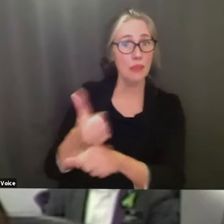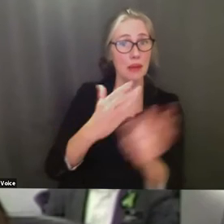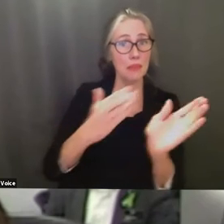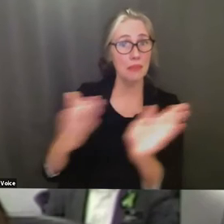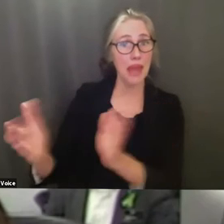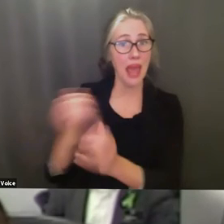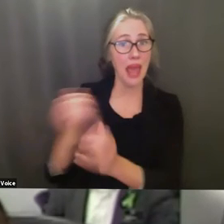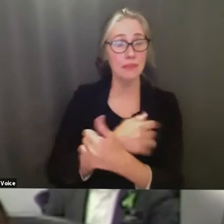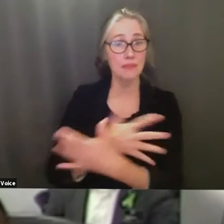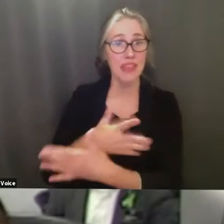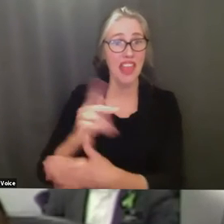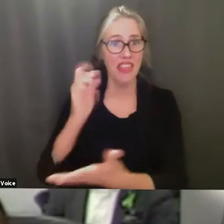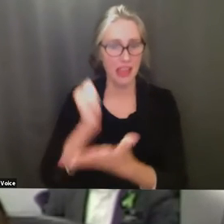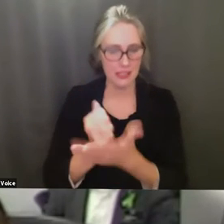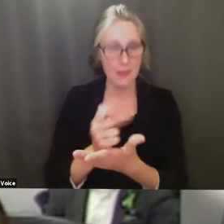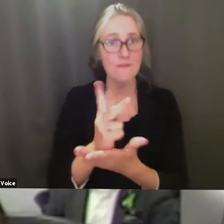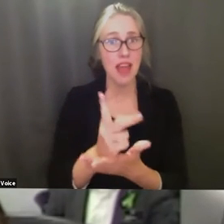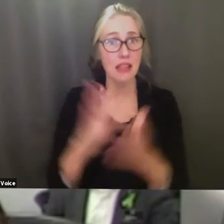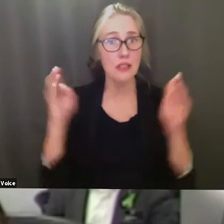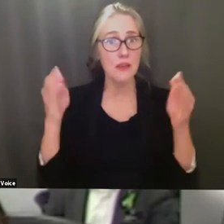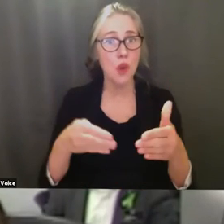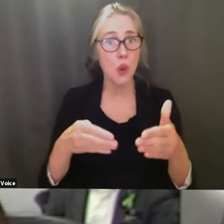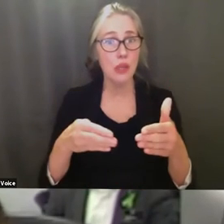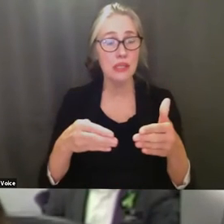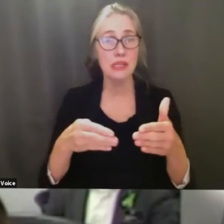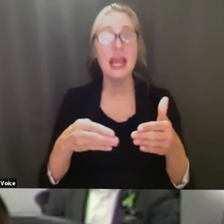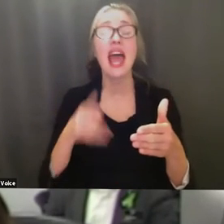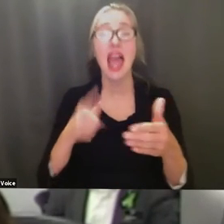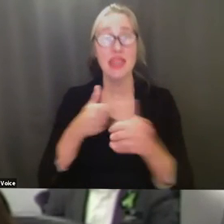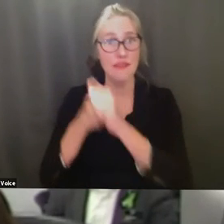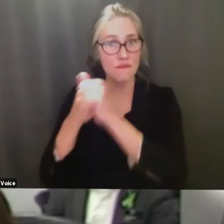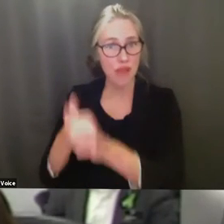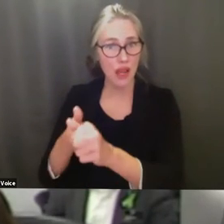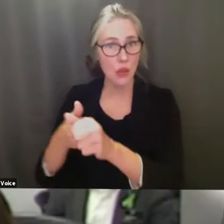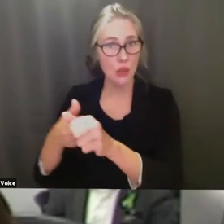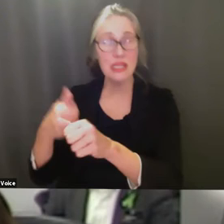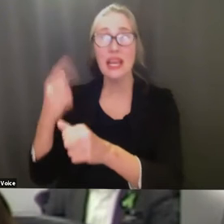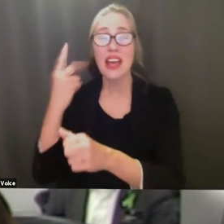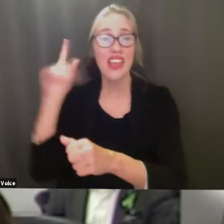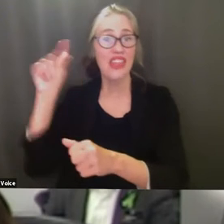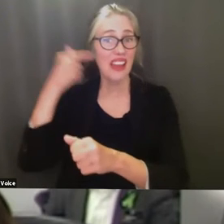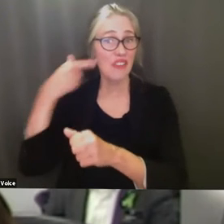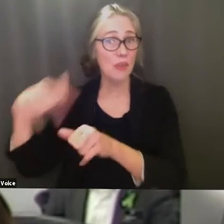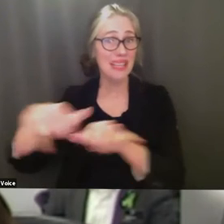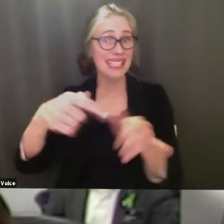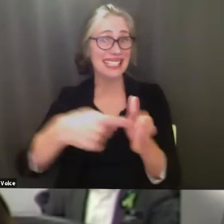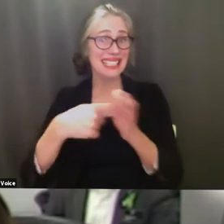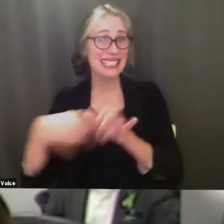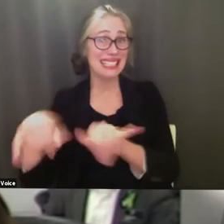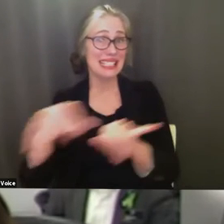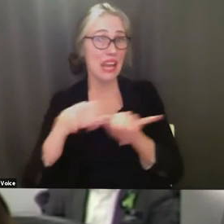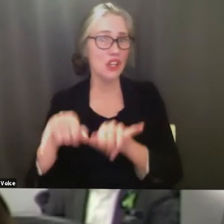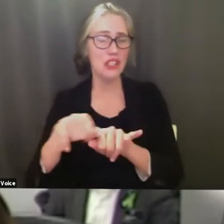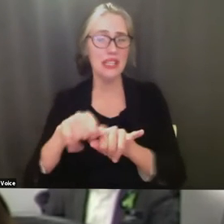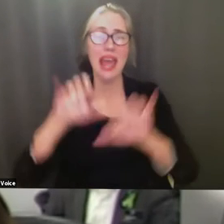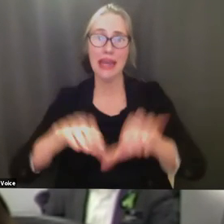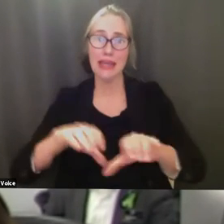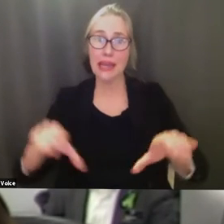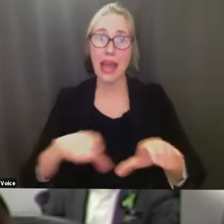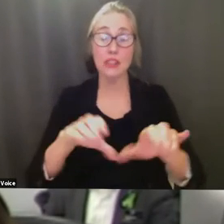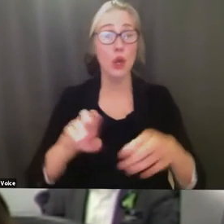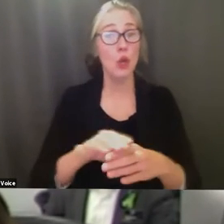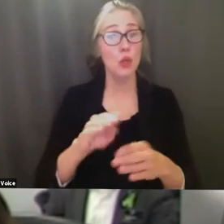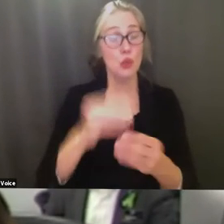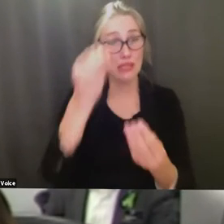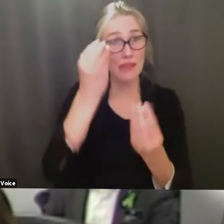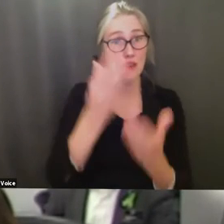nuestros planes de implementación, que sea válido y centrado en los estándares y que sea accionable y que se centre